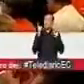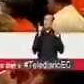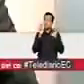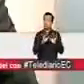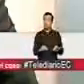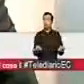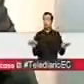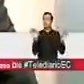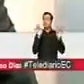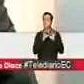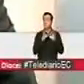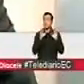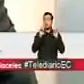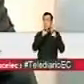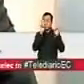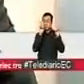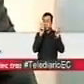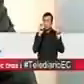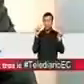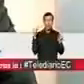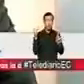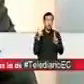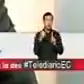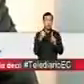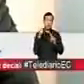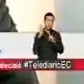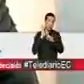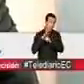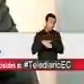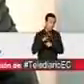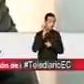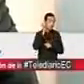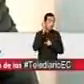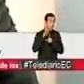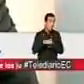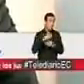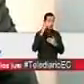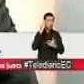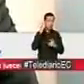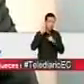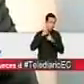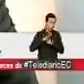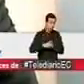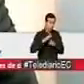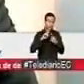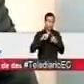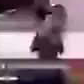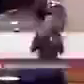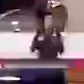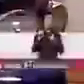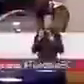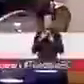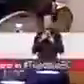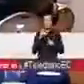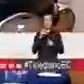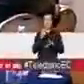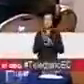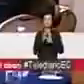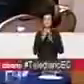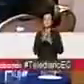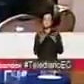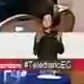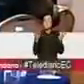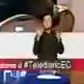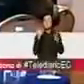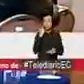la campaña. Sobre el tema de violencia política de género, a través principalmente de redes sociales. Propuesta que va de la mano